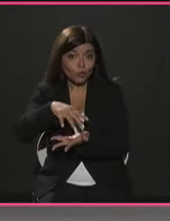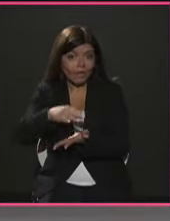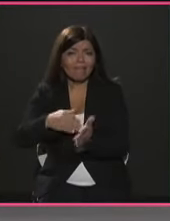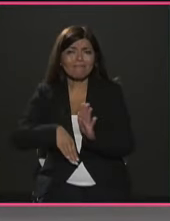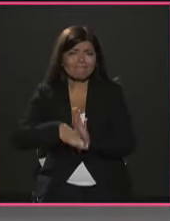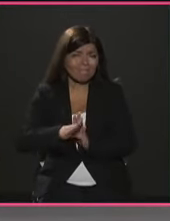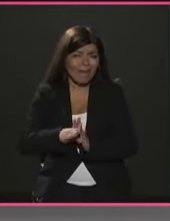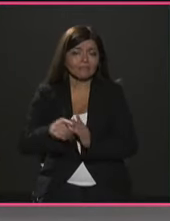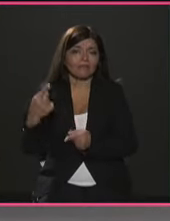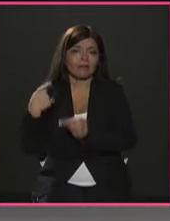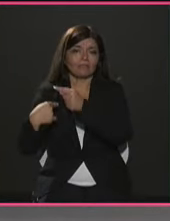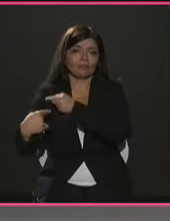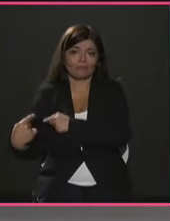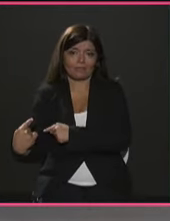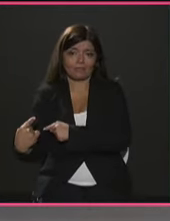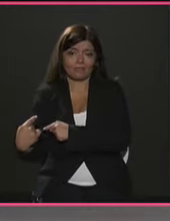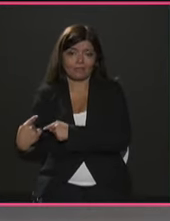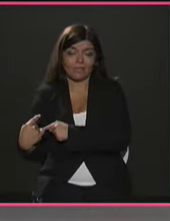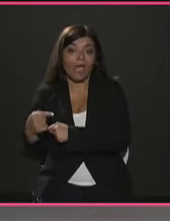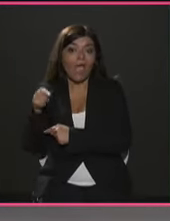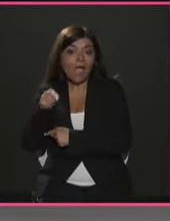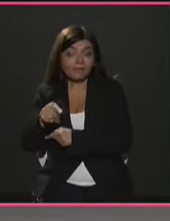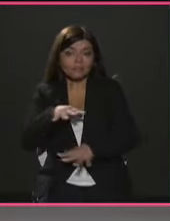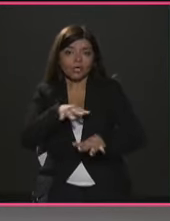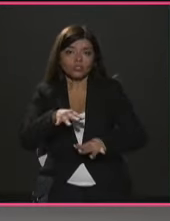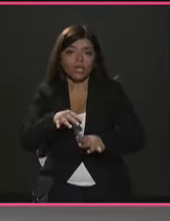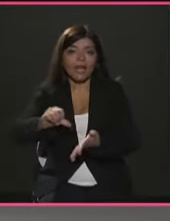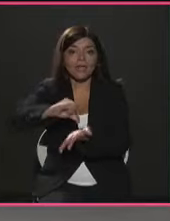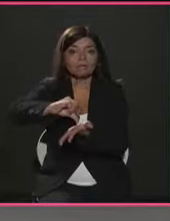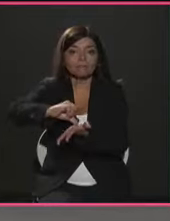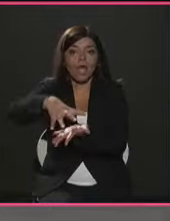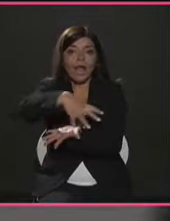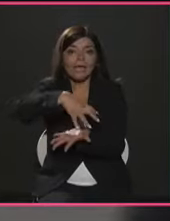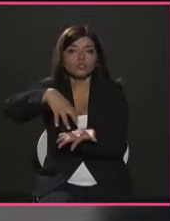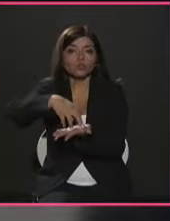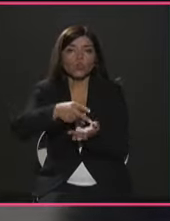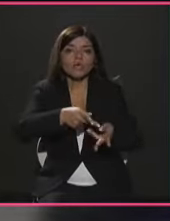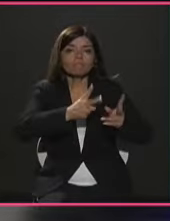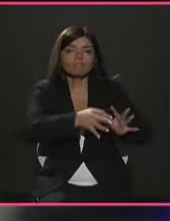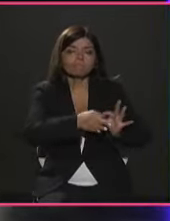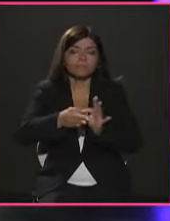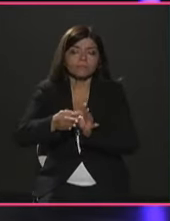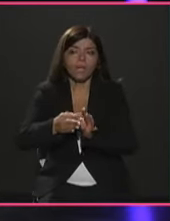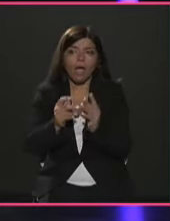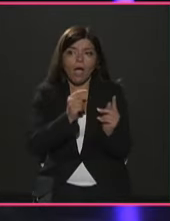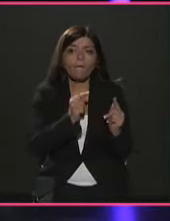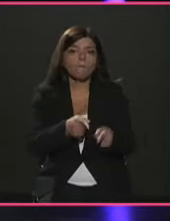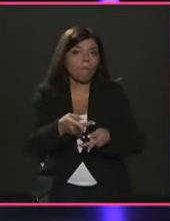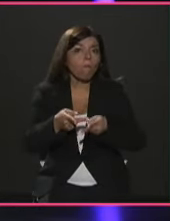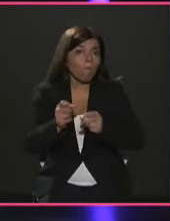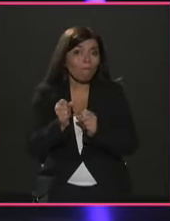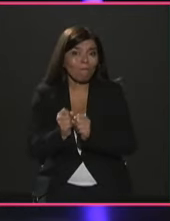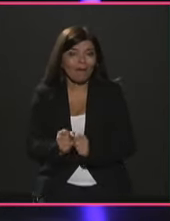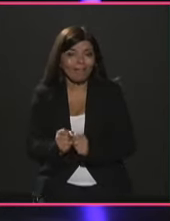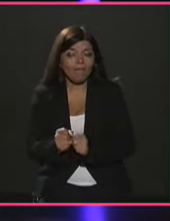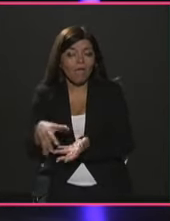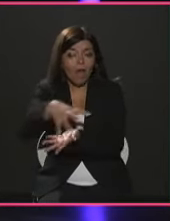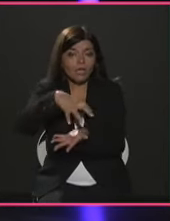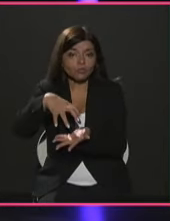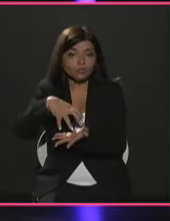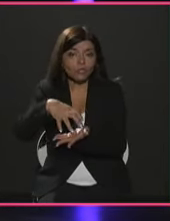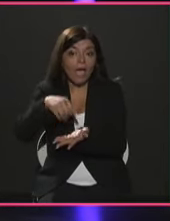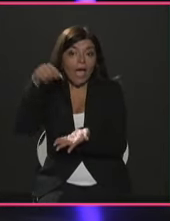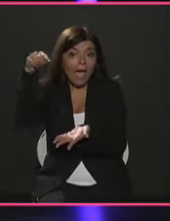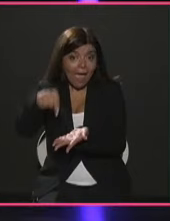nuestra historia y son hechos urbanos porque la ciudad ha permitido ha habilitado que ello ocurra o Sencillamente porque